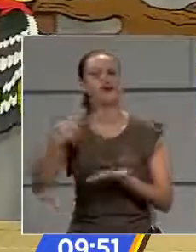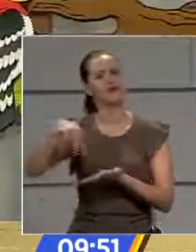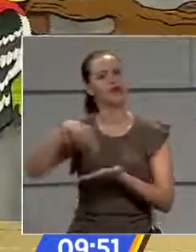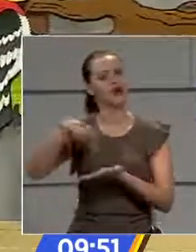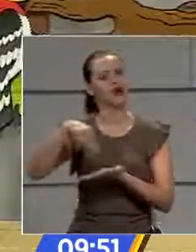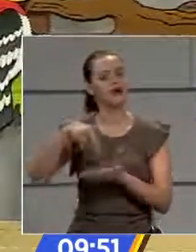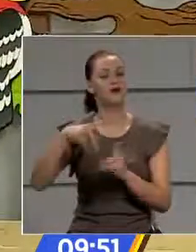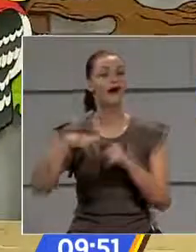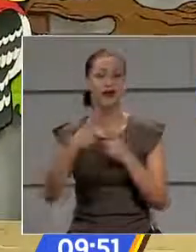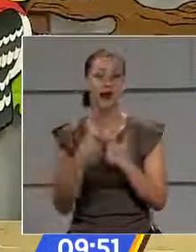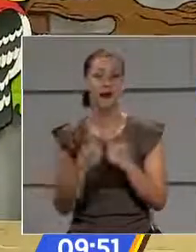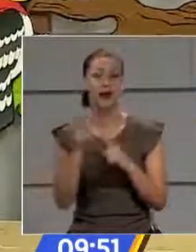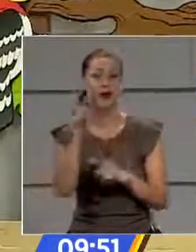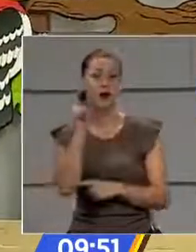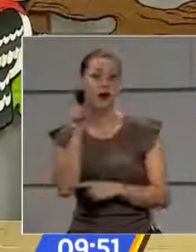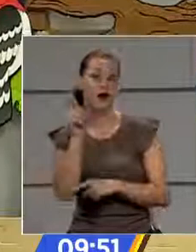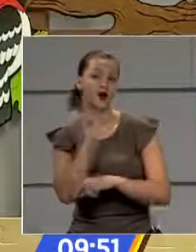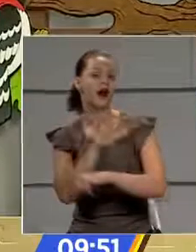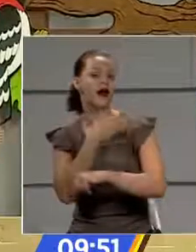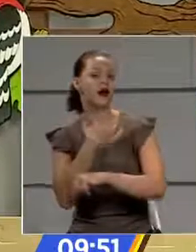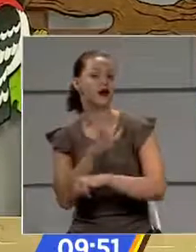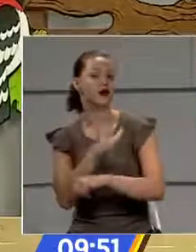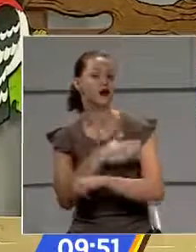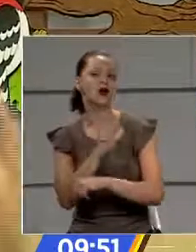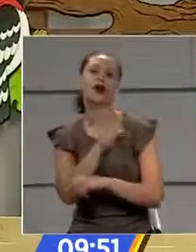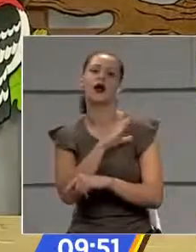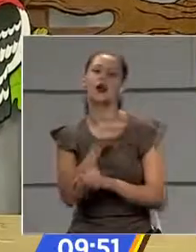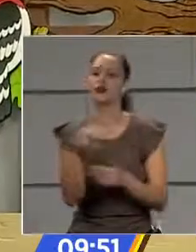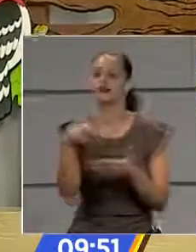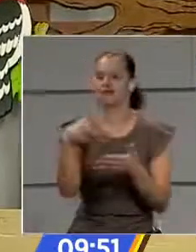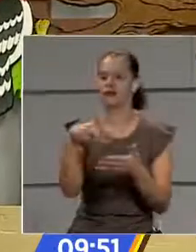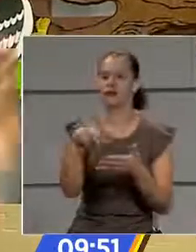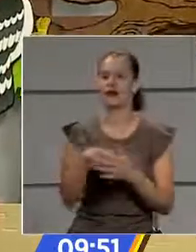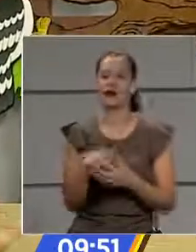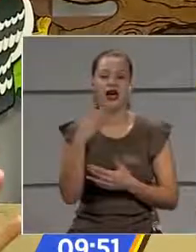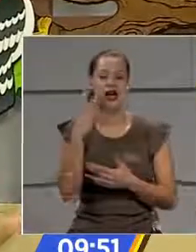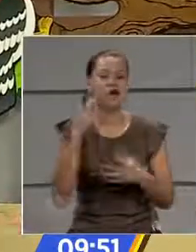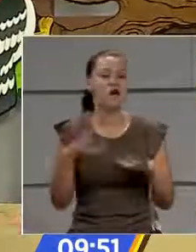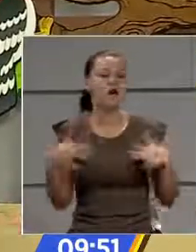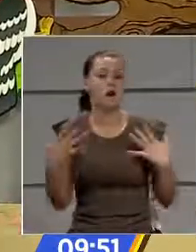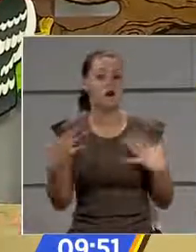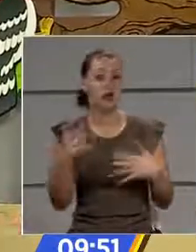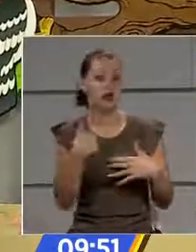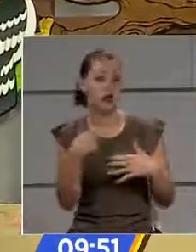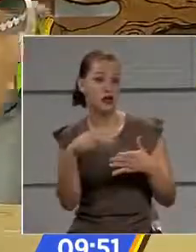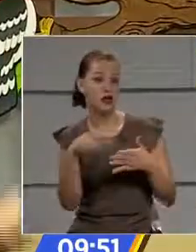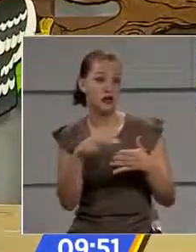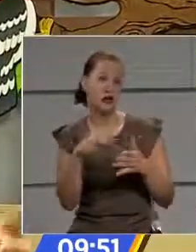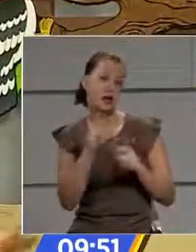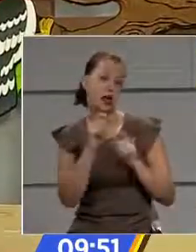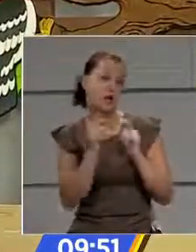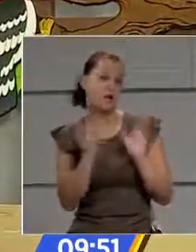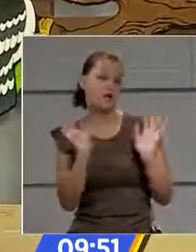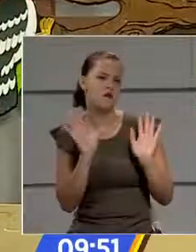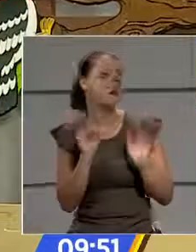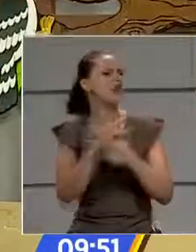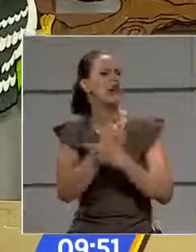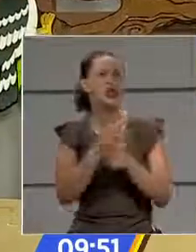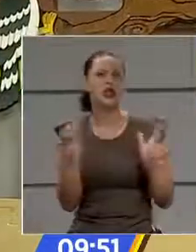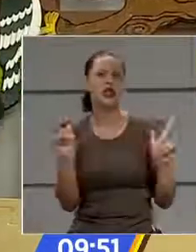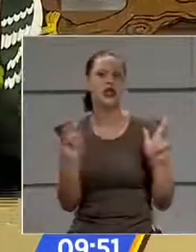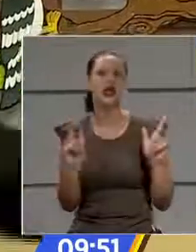acuerdo? Entonces, vamos a escuchar esta canción y la vamos a bailar. A ver cómo nos va. ¿Hay coreografía? Específicamente, o el libre. Sí,